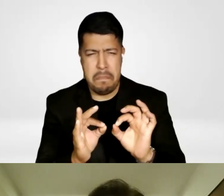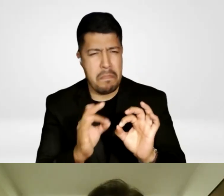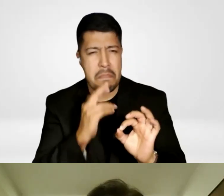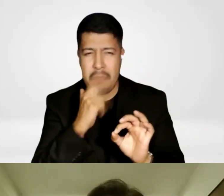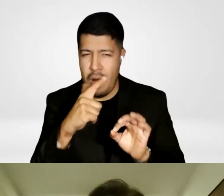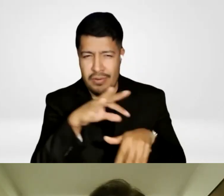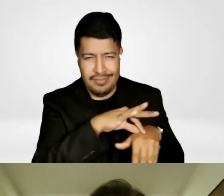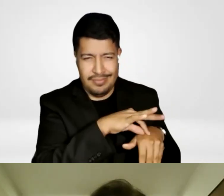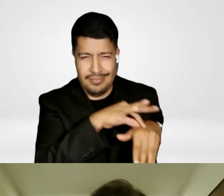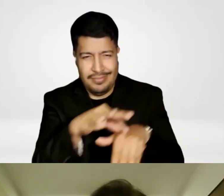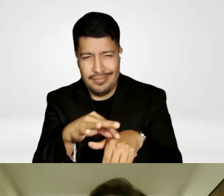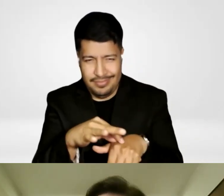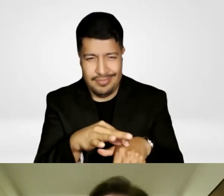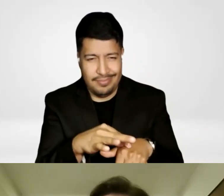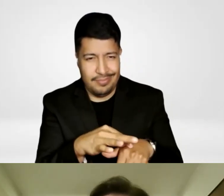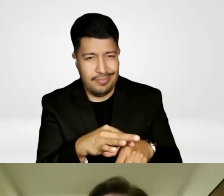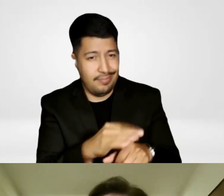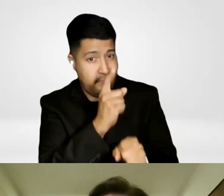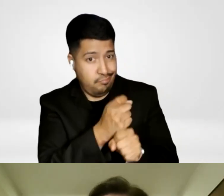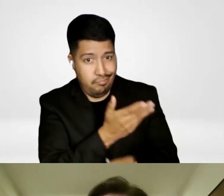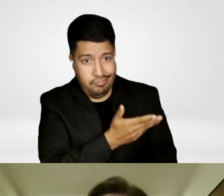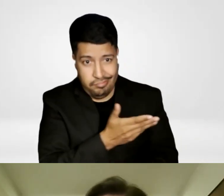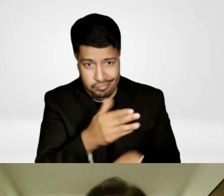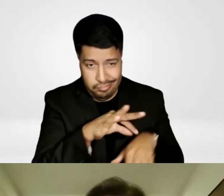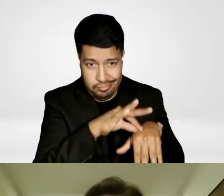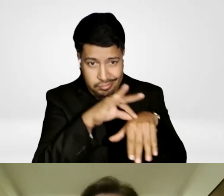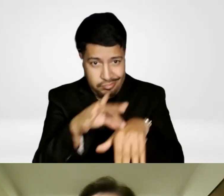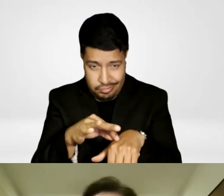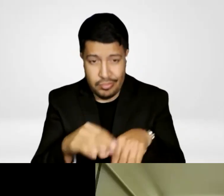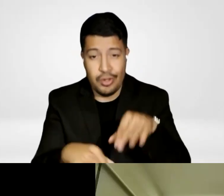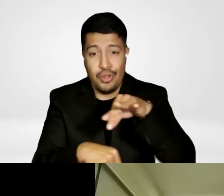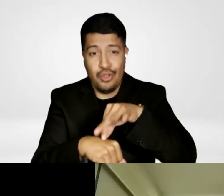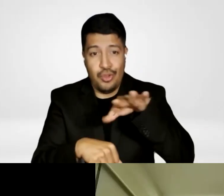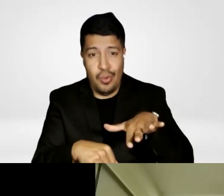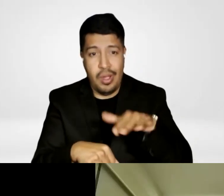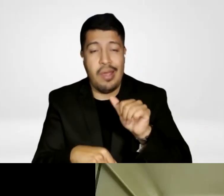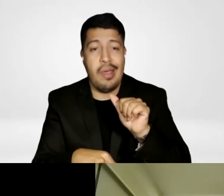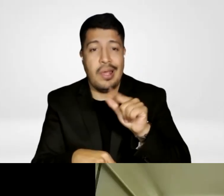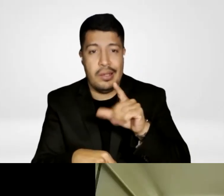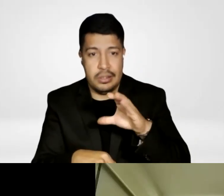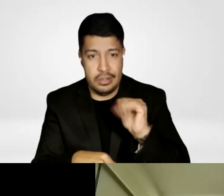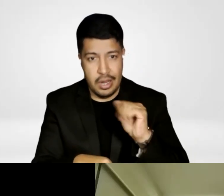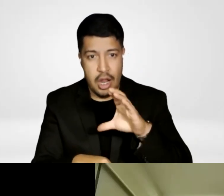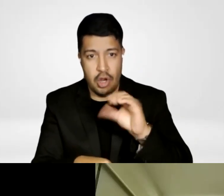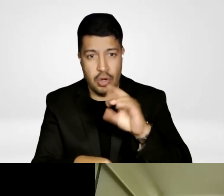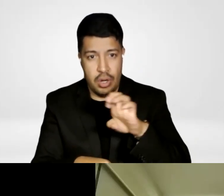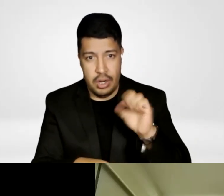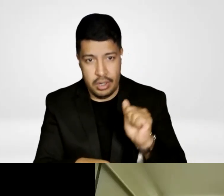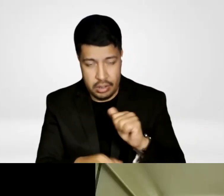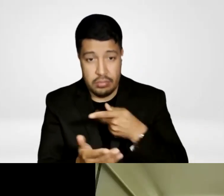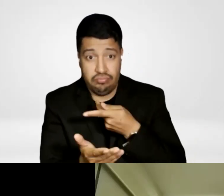hoy, la doctora Alicia Correa. Ella es médica egresada de la